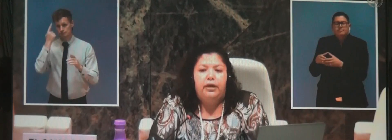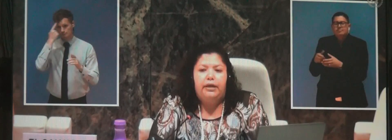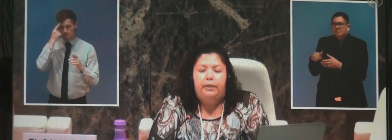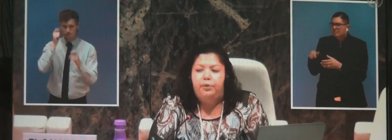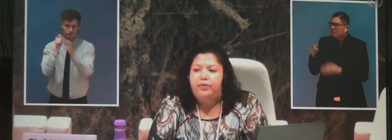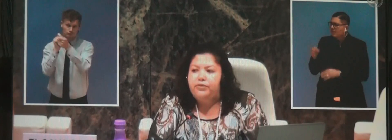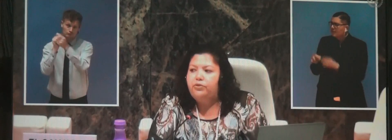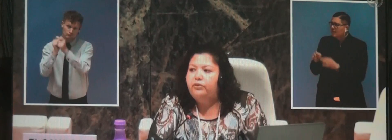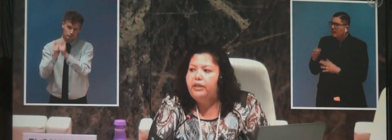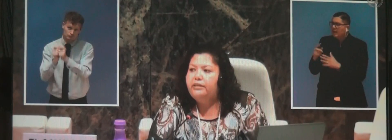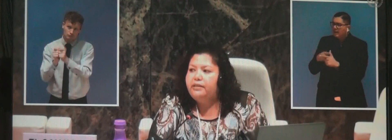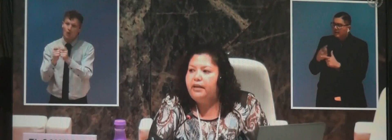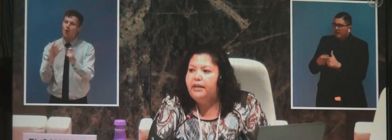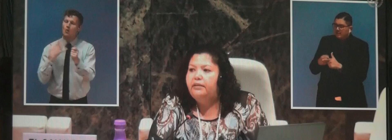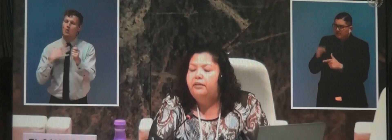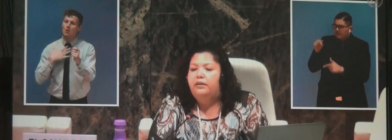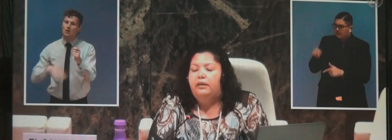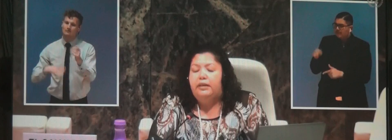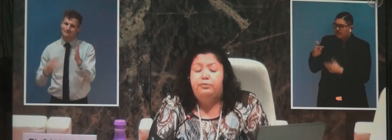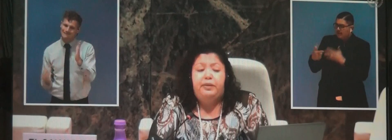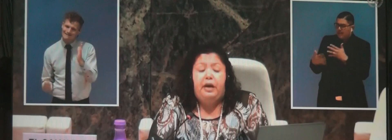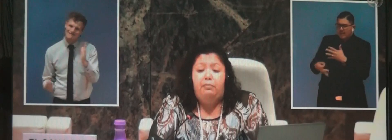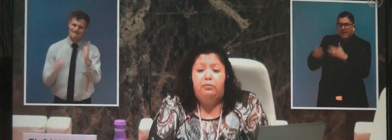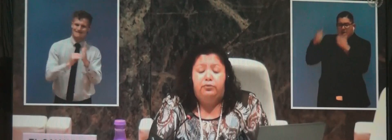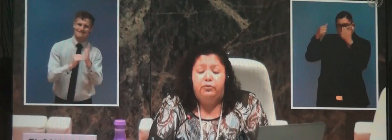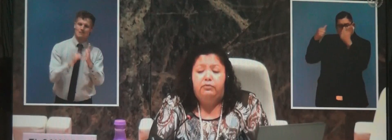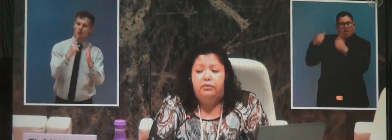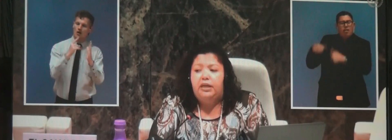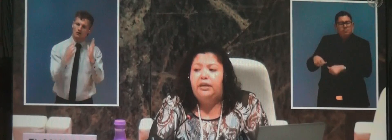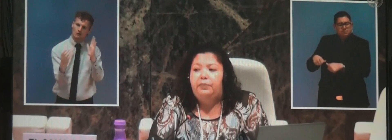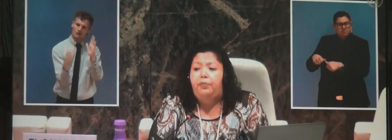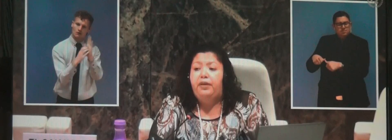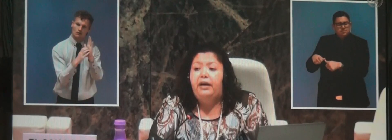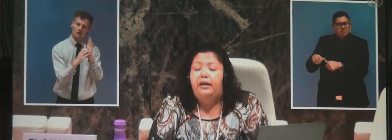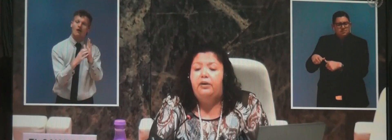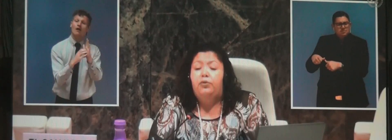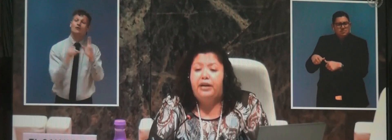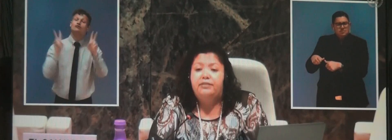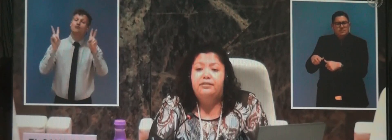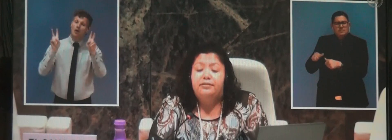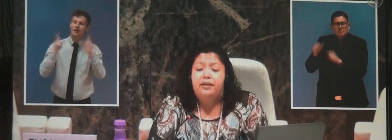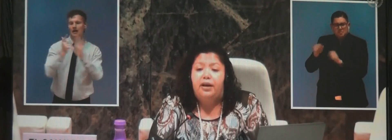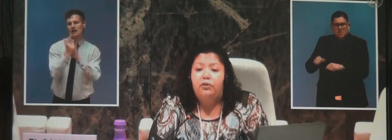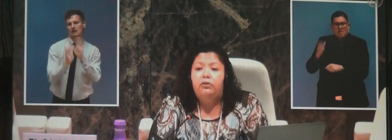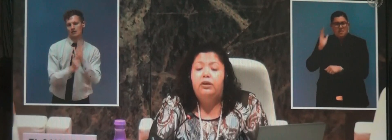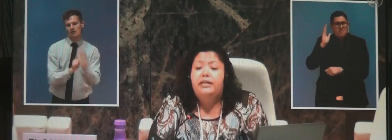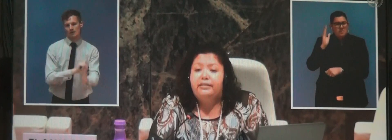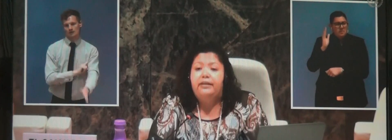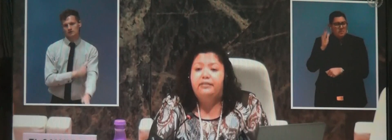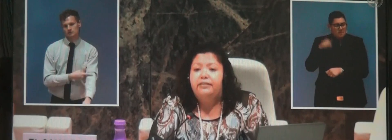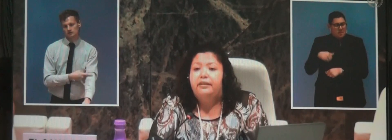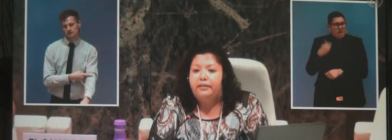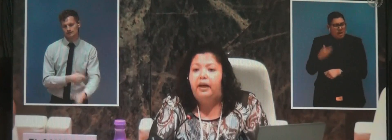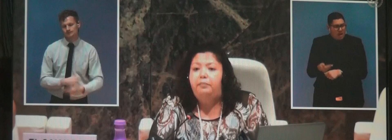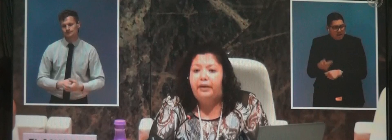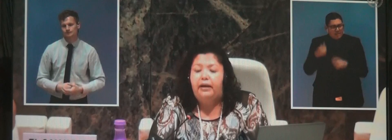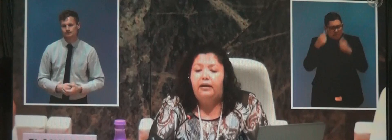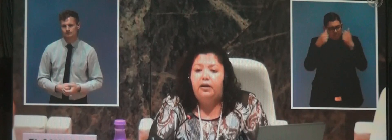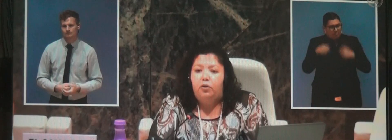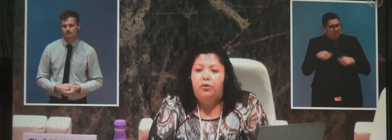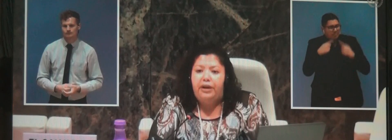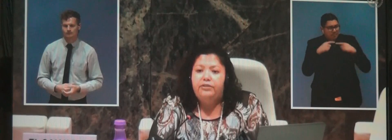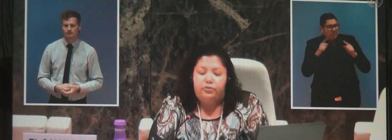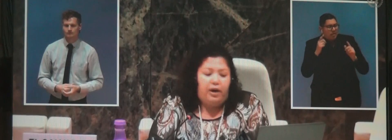eso la aprobación de esta ley, que esperamos pueda lograrse este año, es trascendental